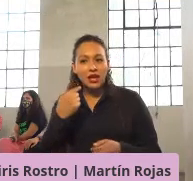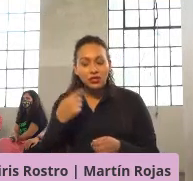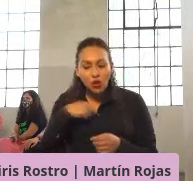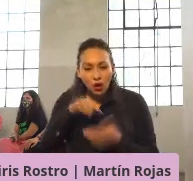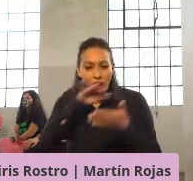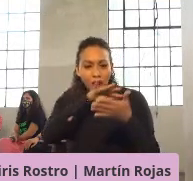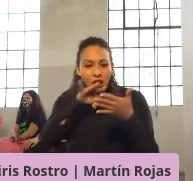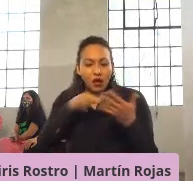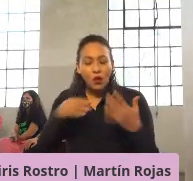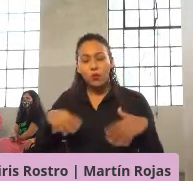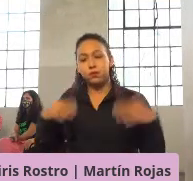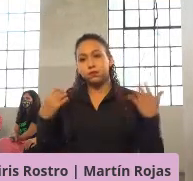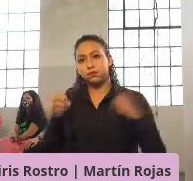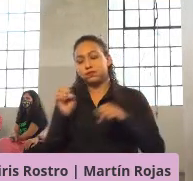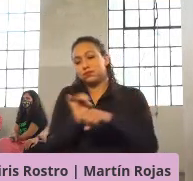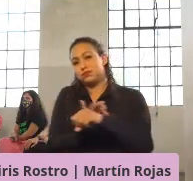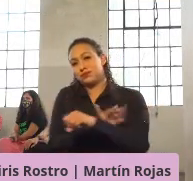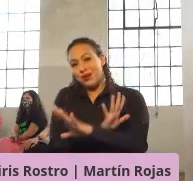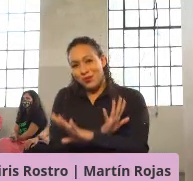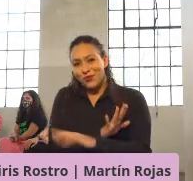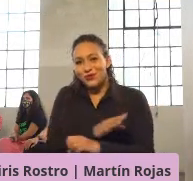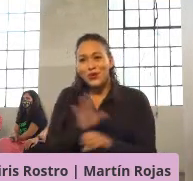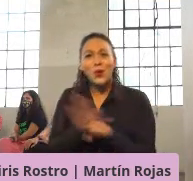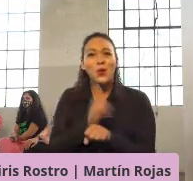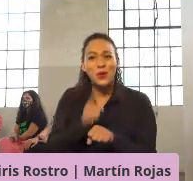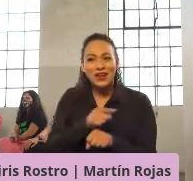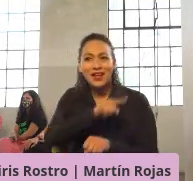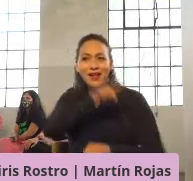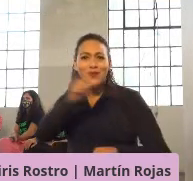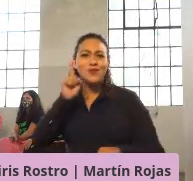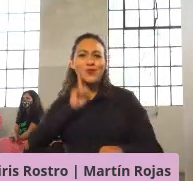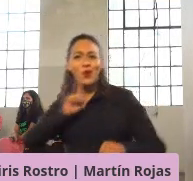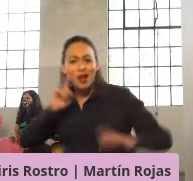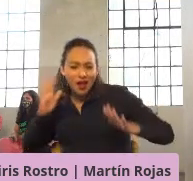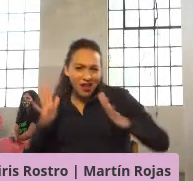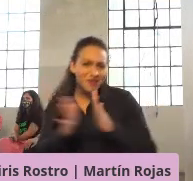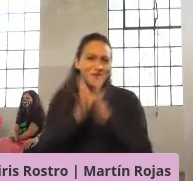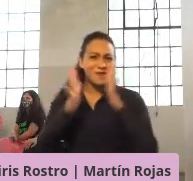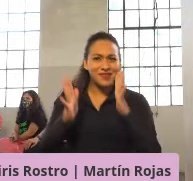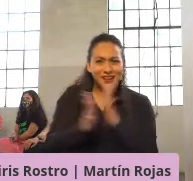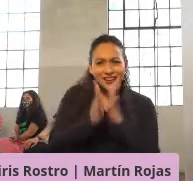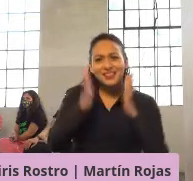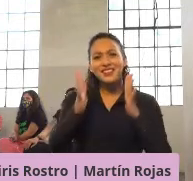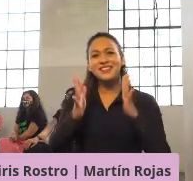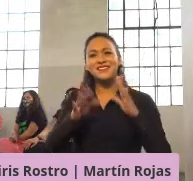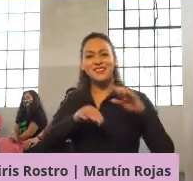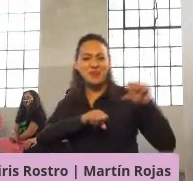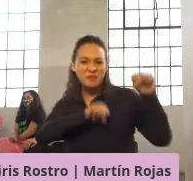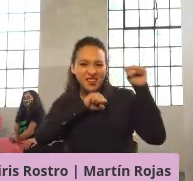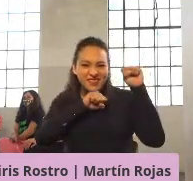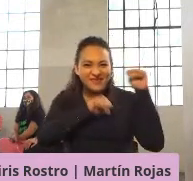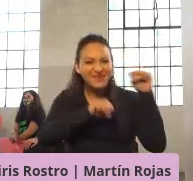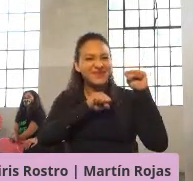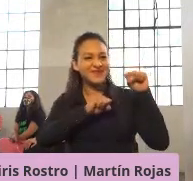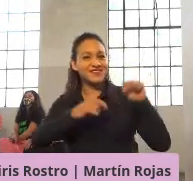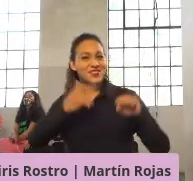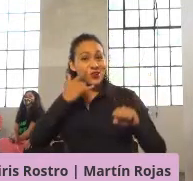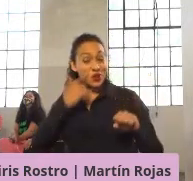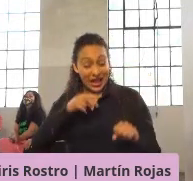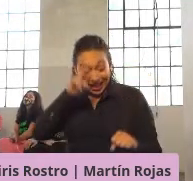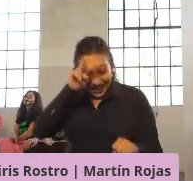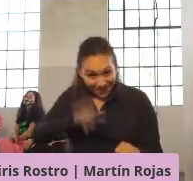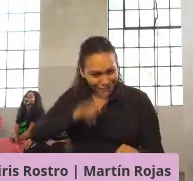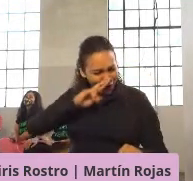se asumen como activistas, ¿qué carga simbólica tiene el ser activista? O sea, ¿y qué